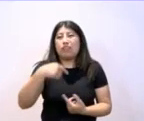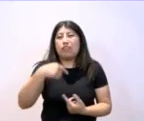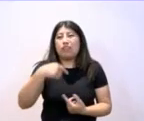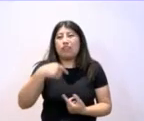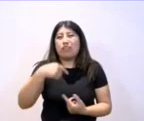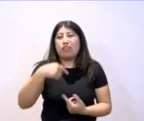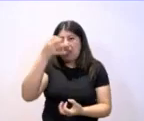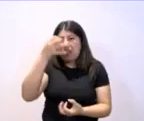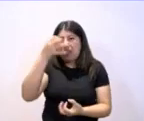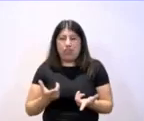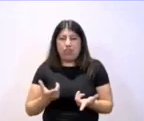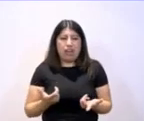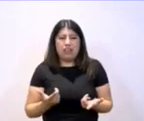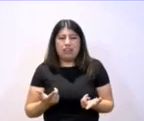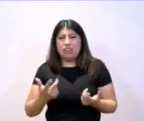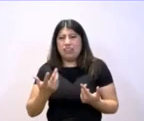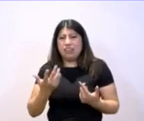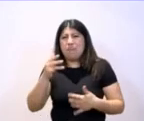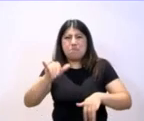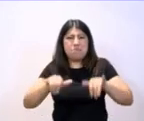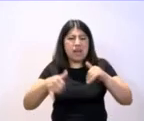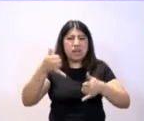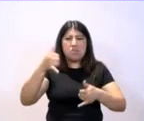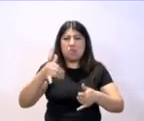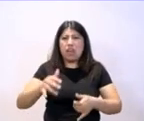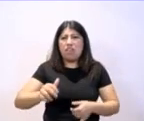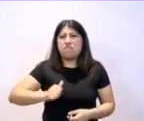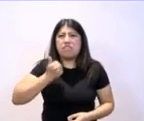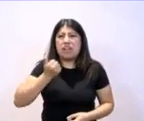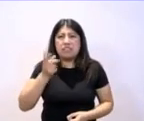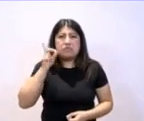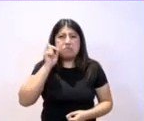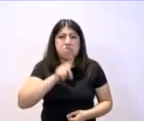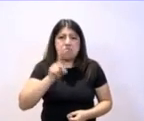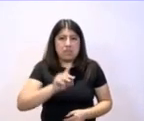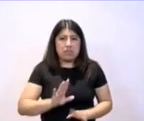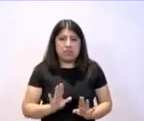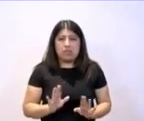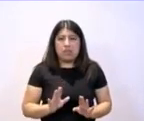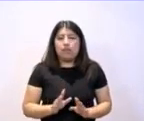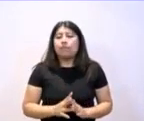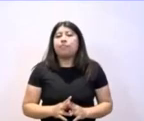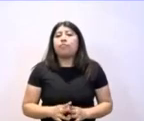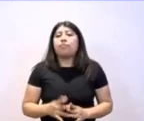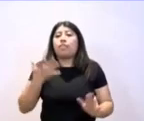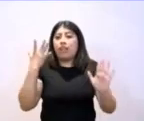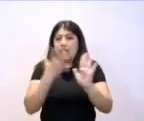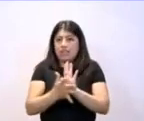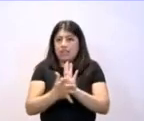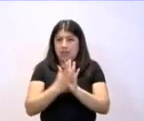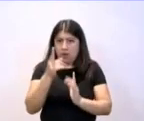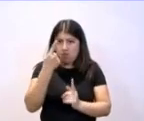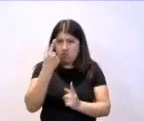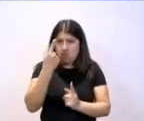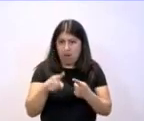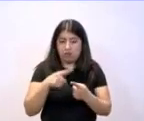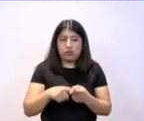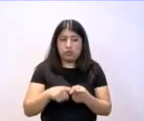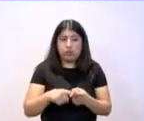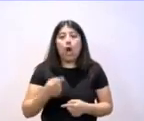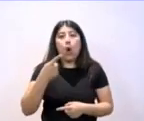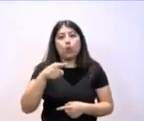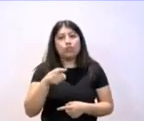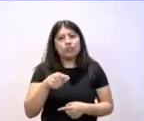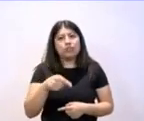que siempre son manipulados, falsos y mentirosos. Y le voy a explicar una cosa. Váyase